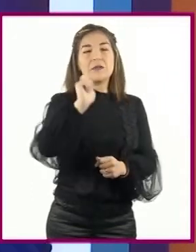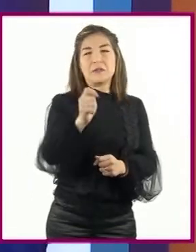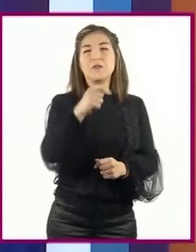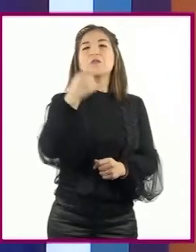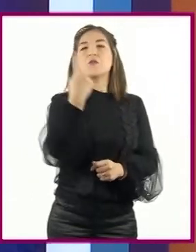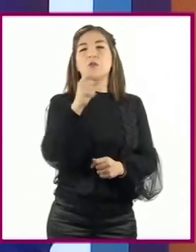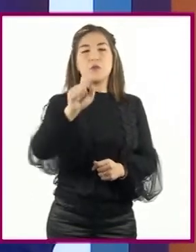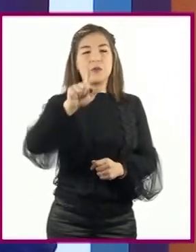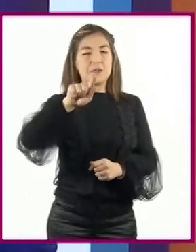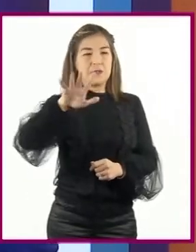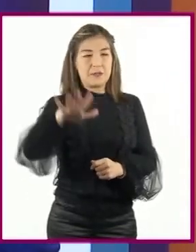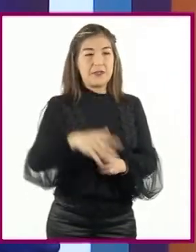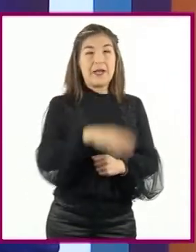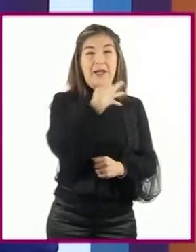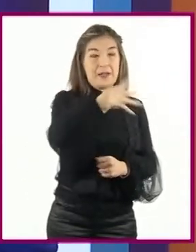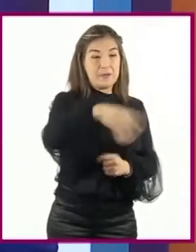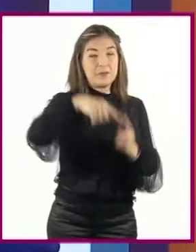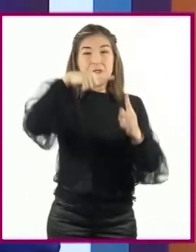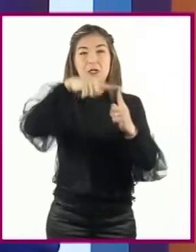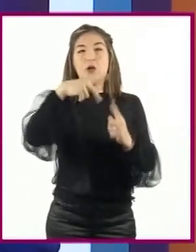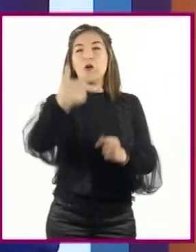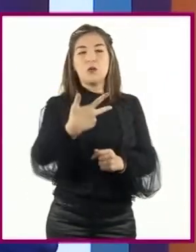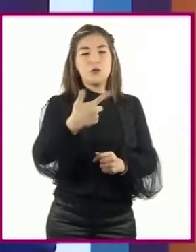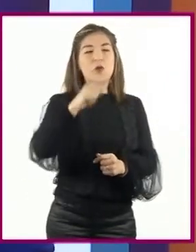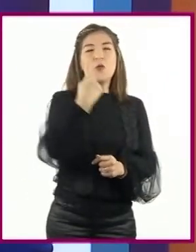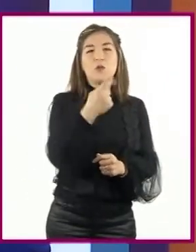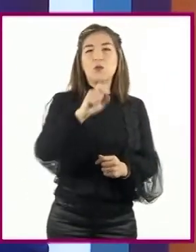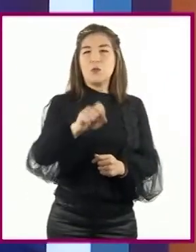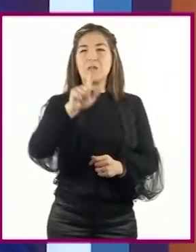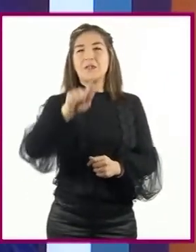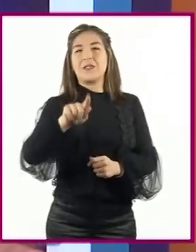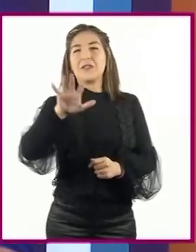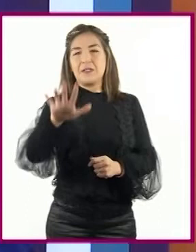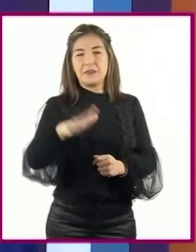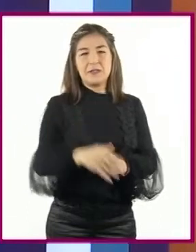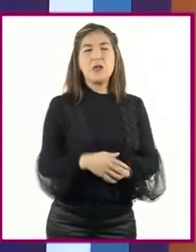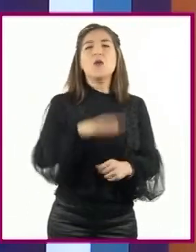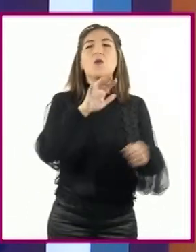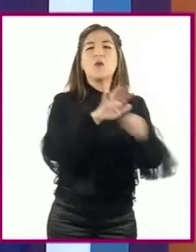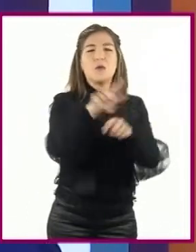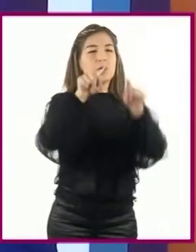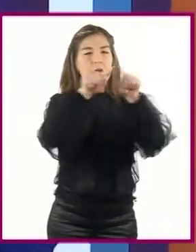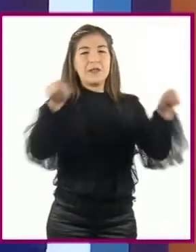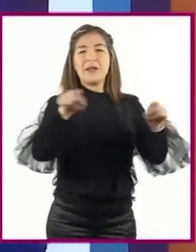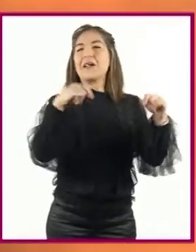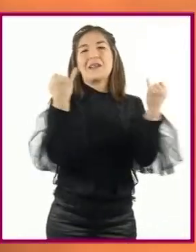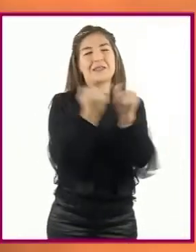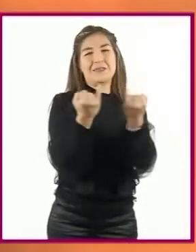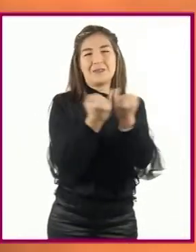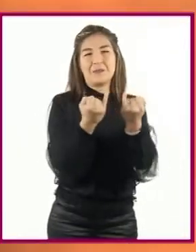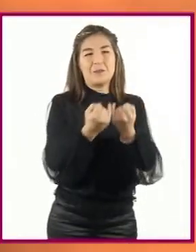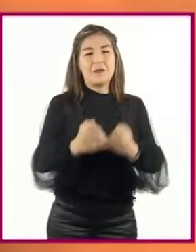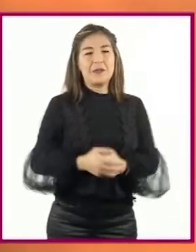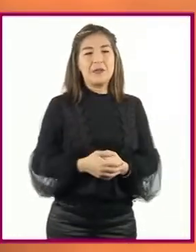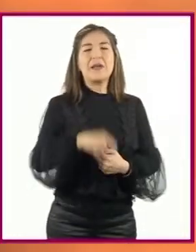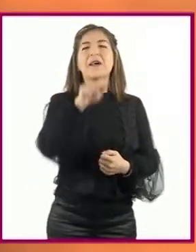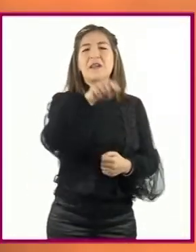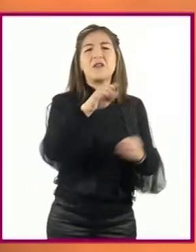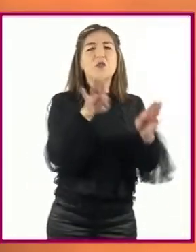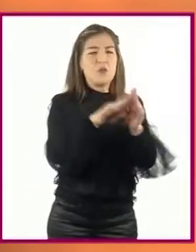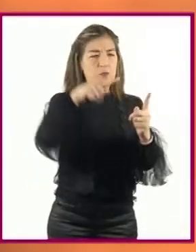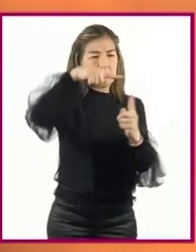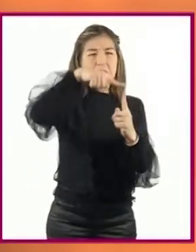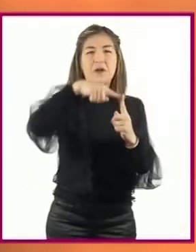1.75, 14 entre 8 es igual a 1.75. Los cocientes son iguales. Para este par de